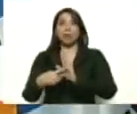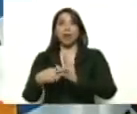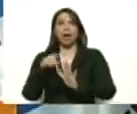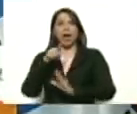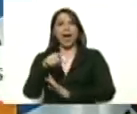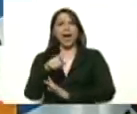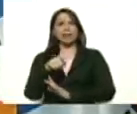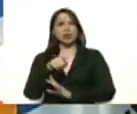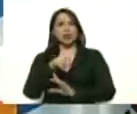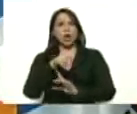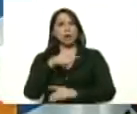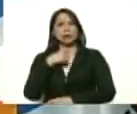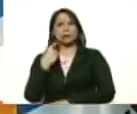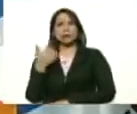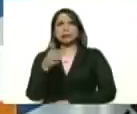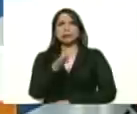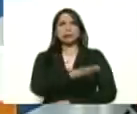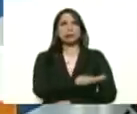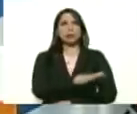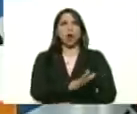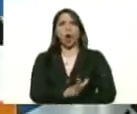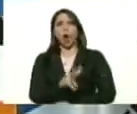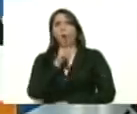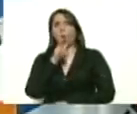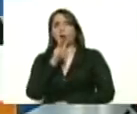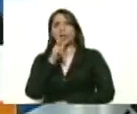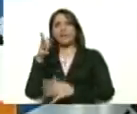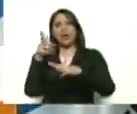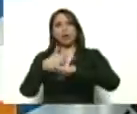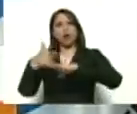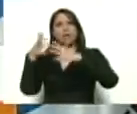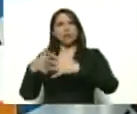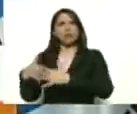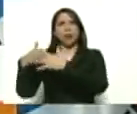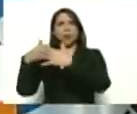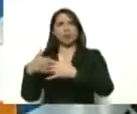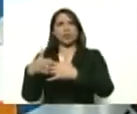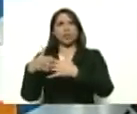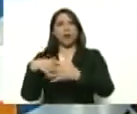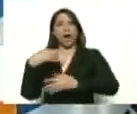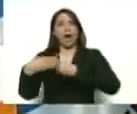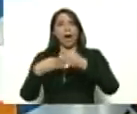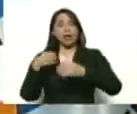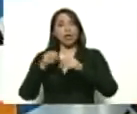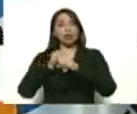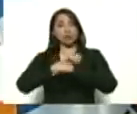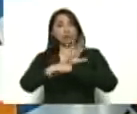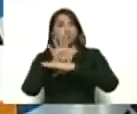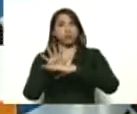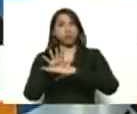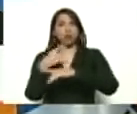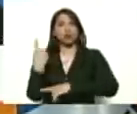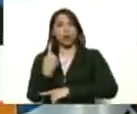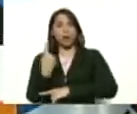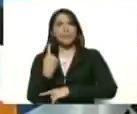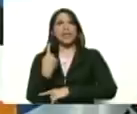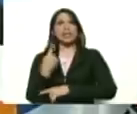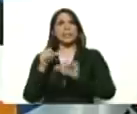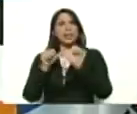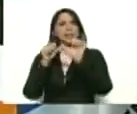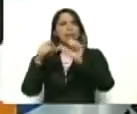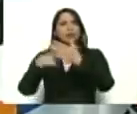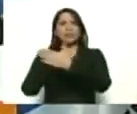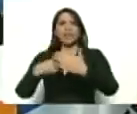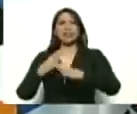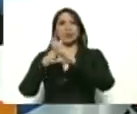de lesa humanidad, que el gobierno de los Estados Unidos de América, en medio de esta pandemia, no solamente haya mantenido las sanciones, sino que haya hecho